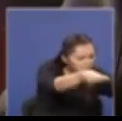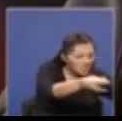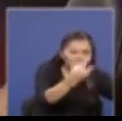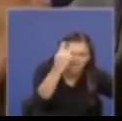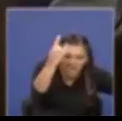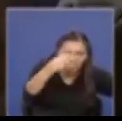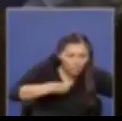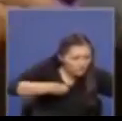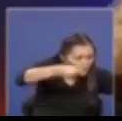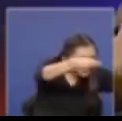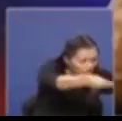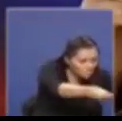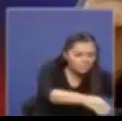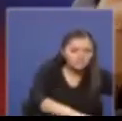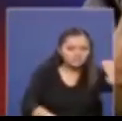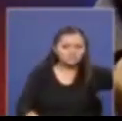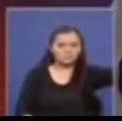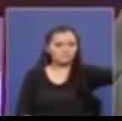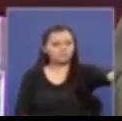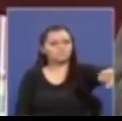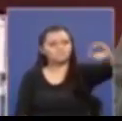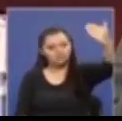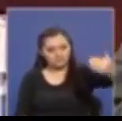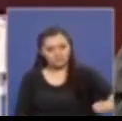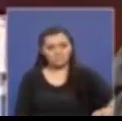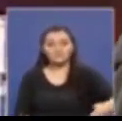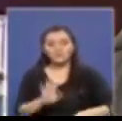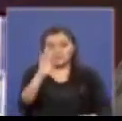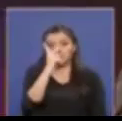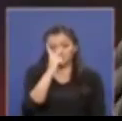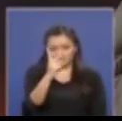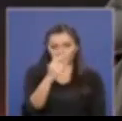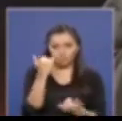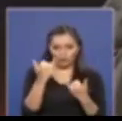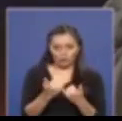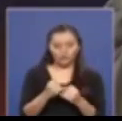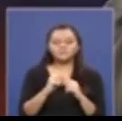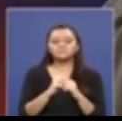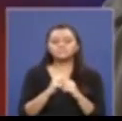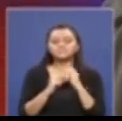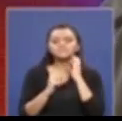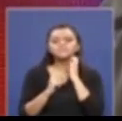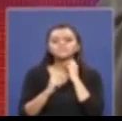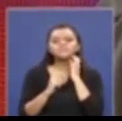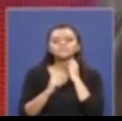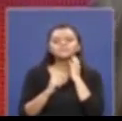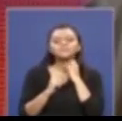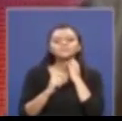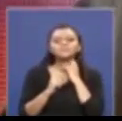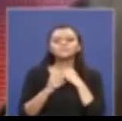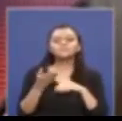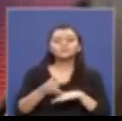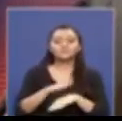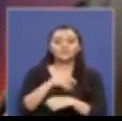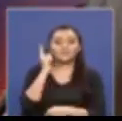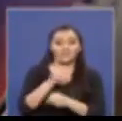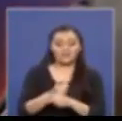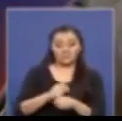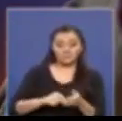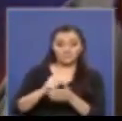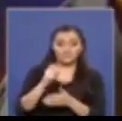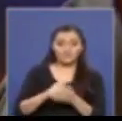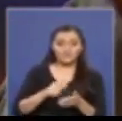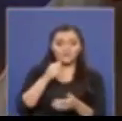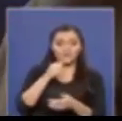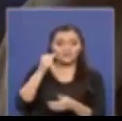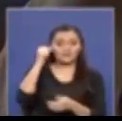no para los que menos tienen. Entonces veamos lo que comprende el decreto que firmé el día de ayer. Y deben estar atentos, ¿eh? Porque